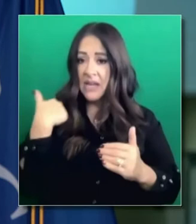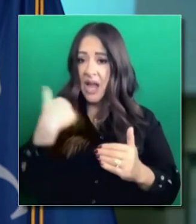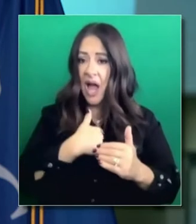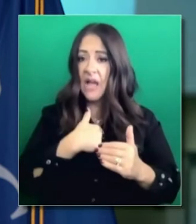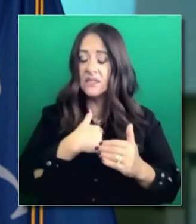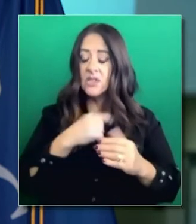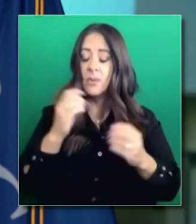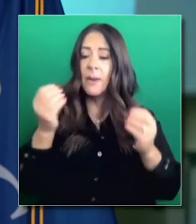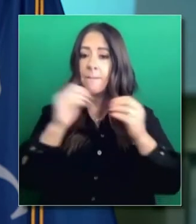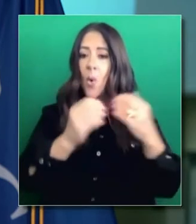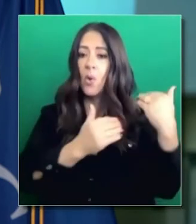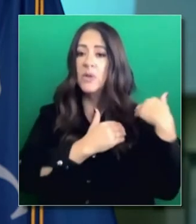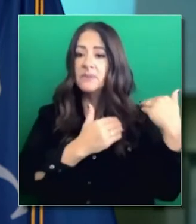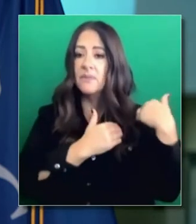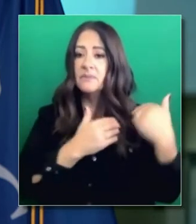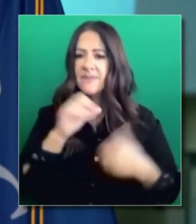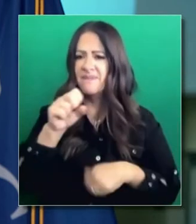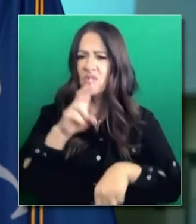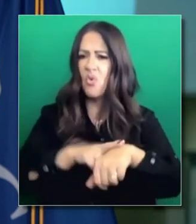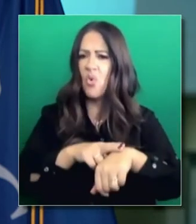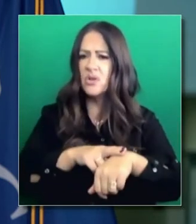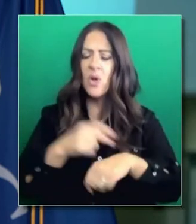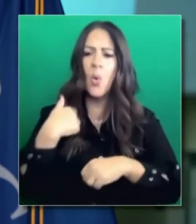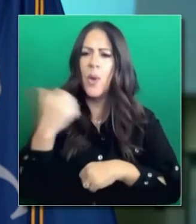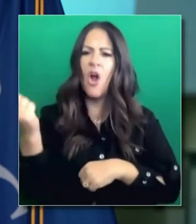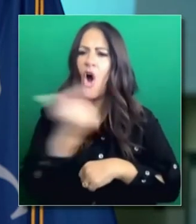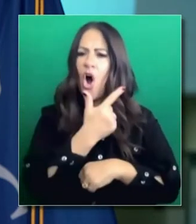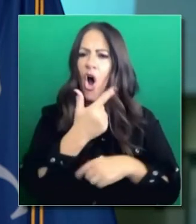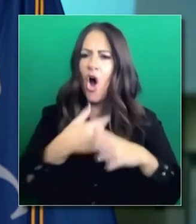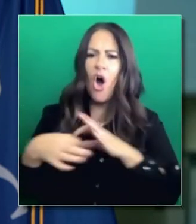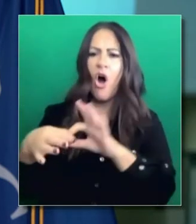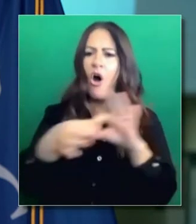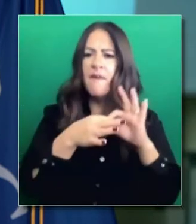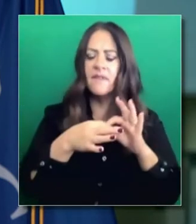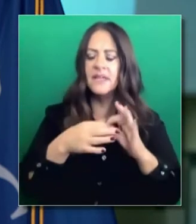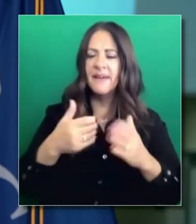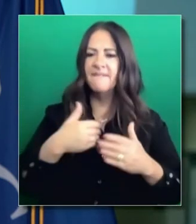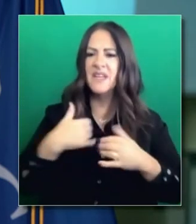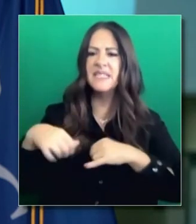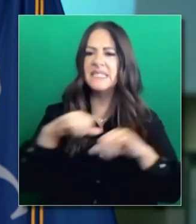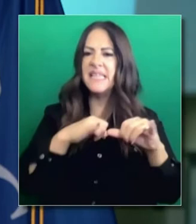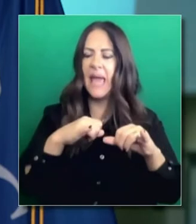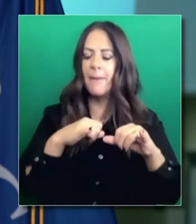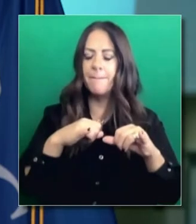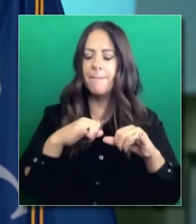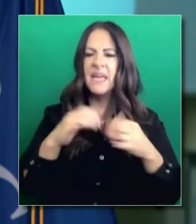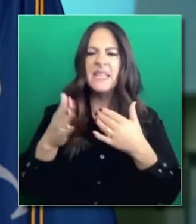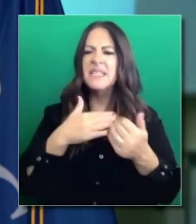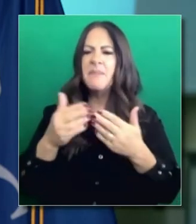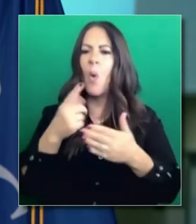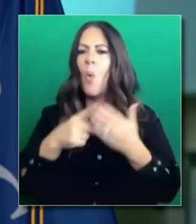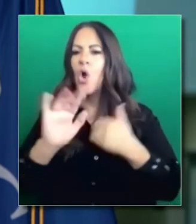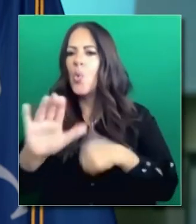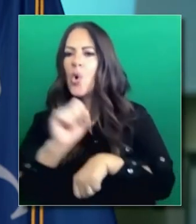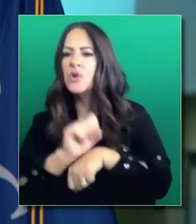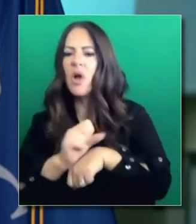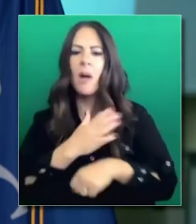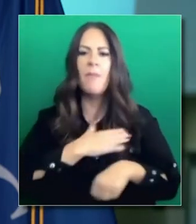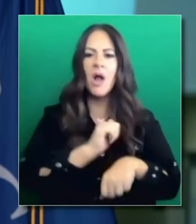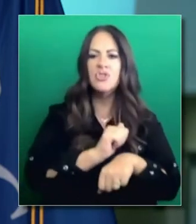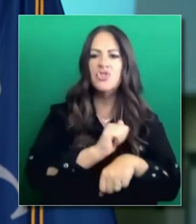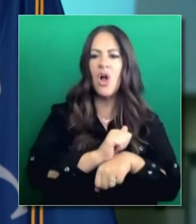mantendrán ustedes a esa alta expectativa de responsabilidad, porque todos compartimos algo, a pesar de nuestro oficio actual o